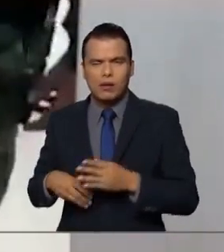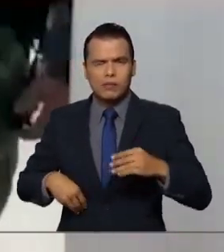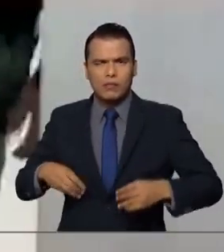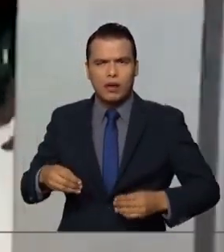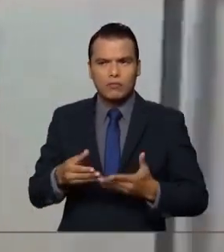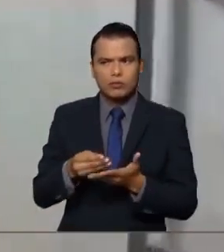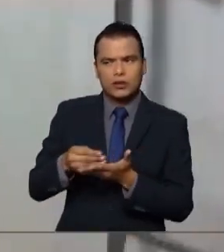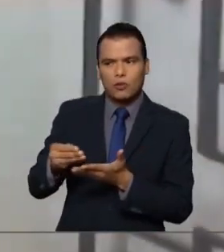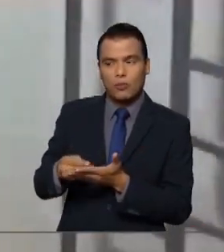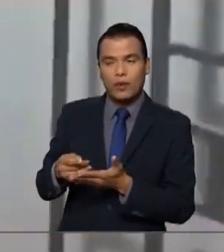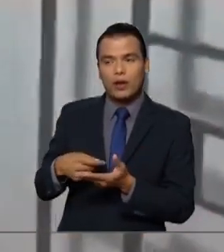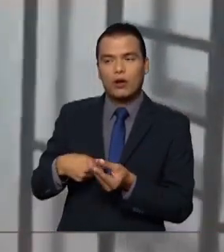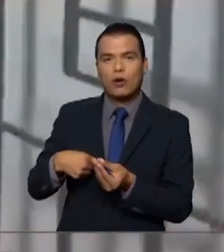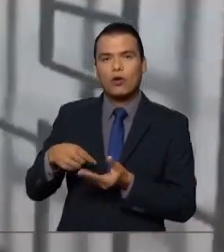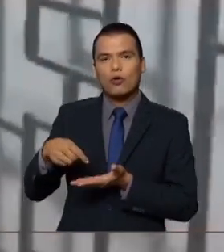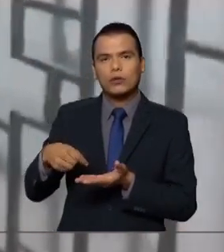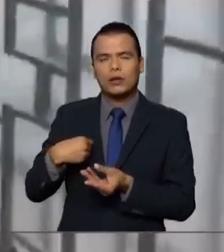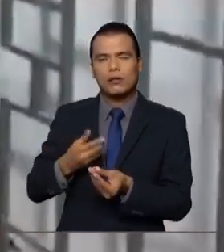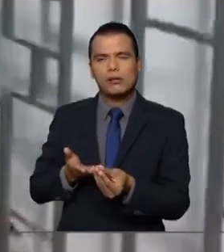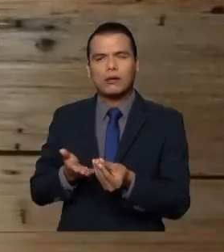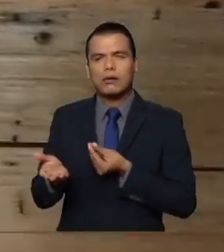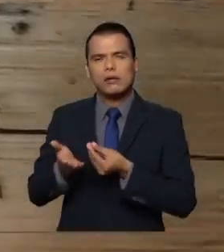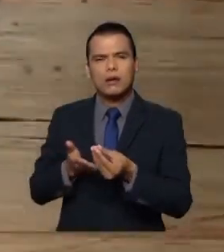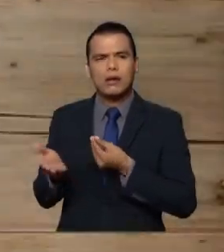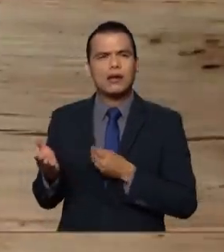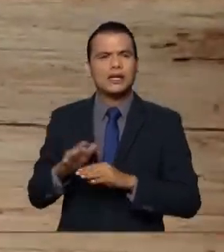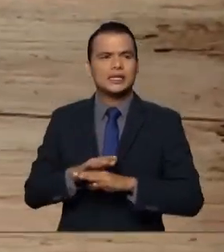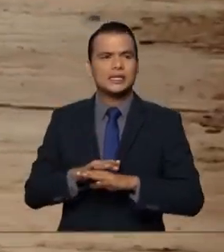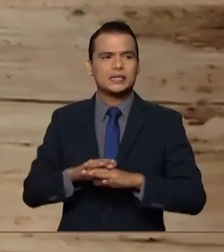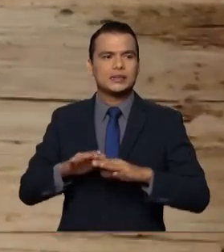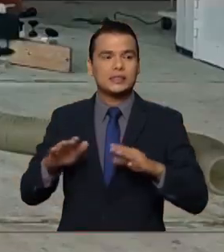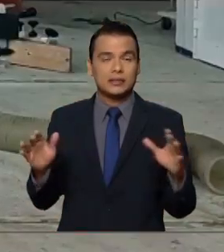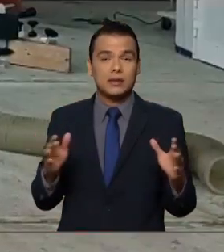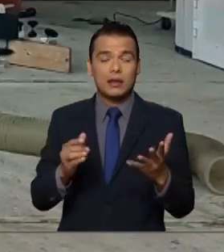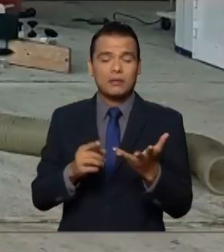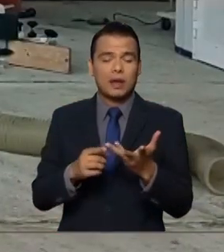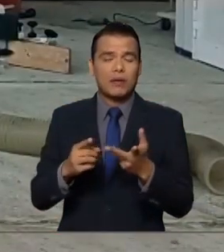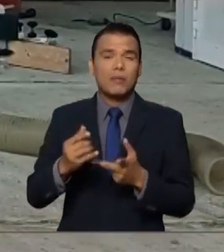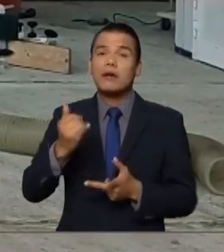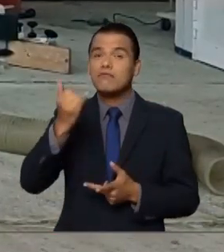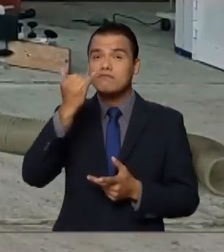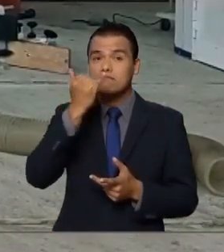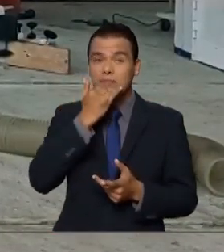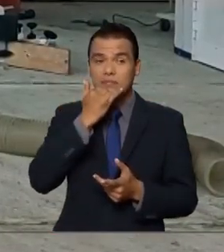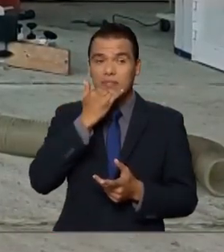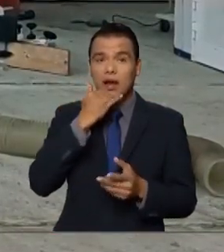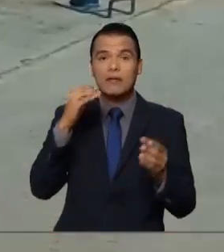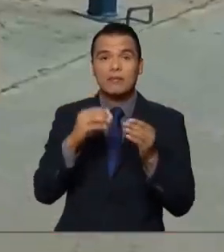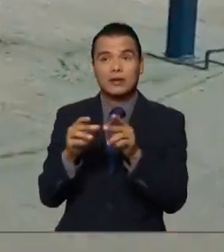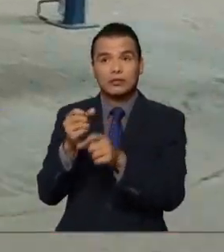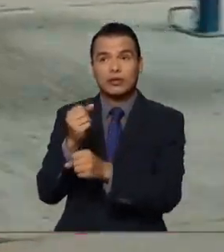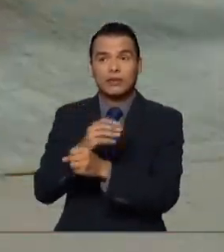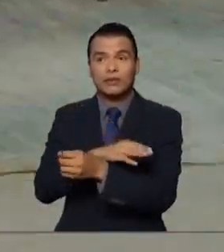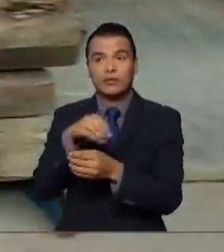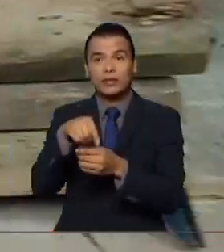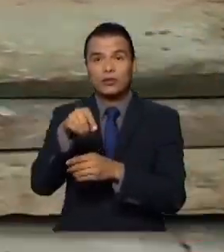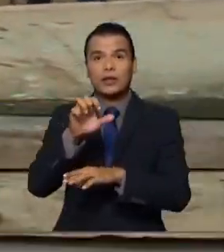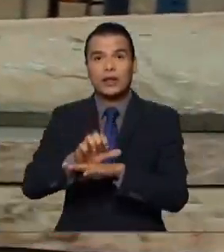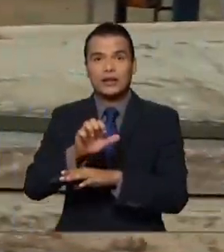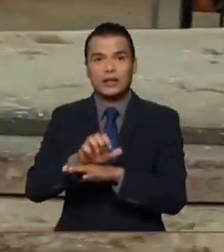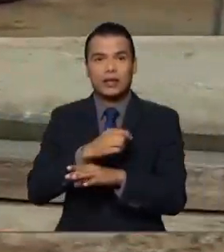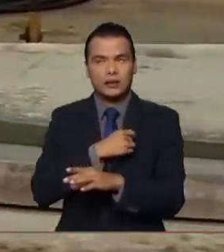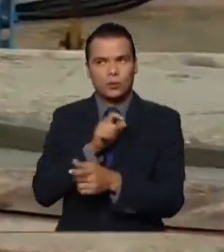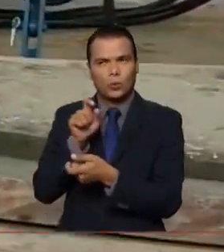maquinaria, la construcción del Centro de la Madera sin estudios previos y el giro irregular de recursos a cuentas de un contratista. 9 personas en